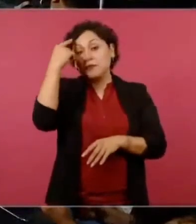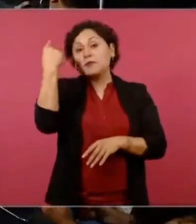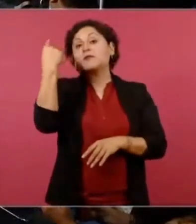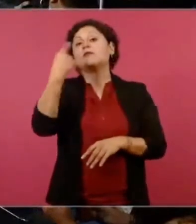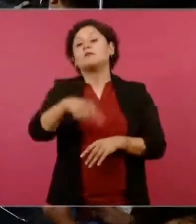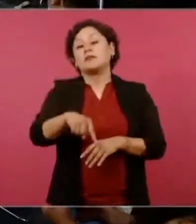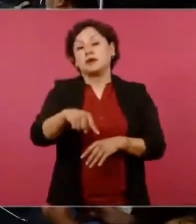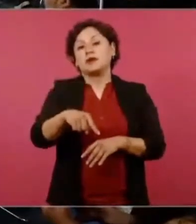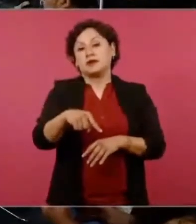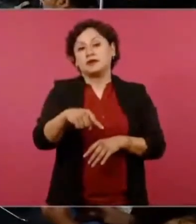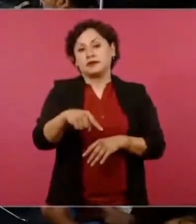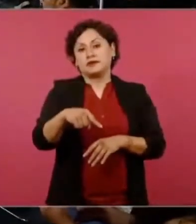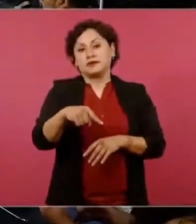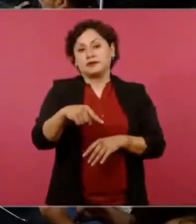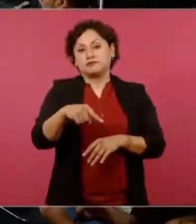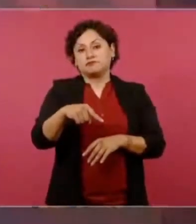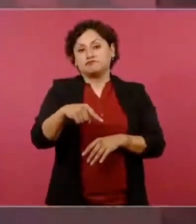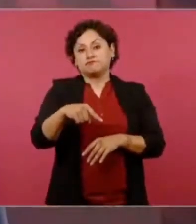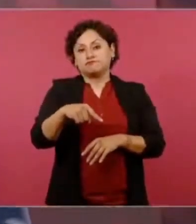que no fuese